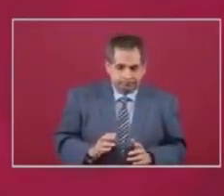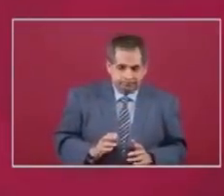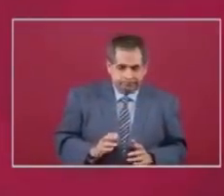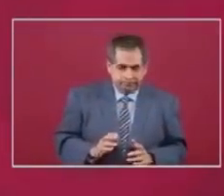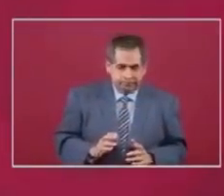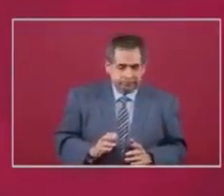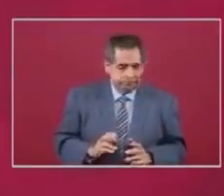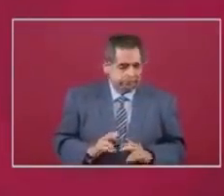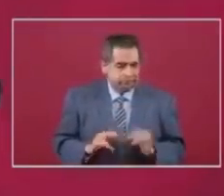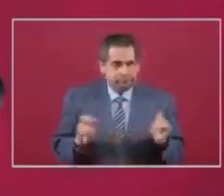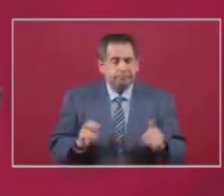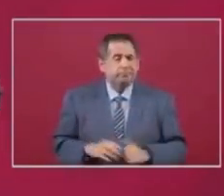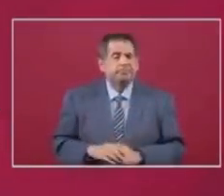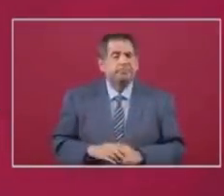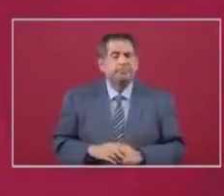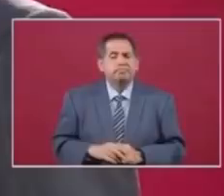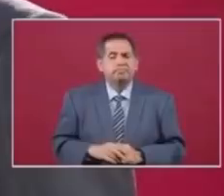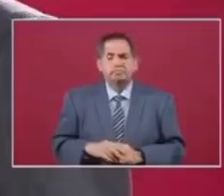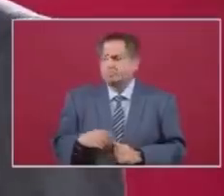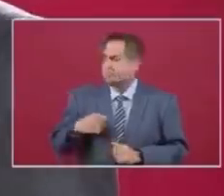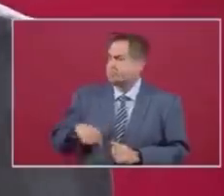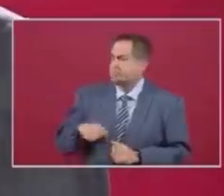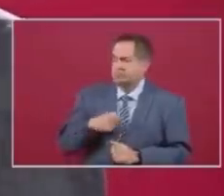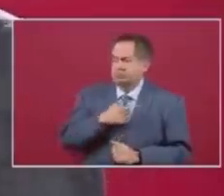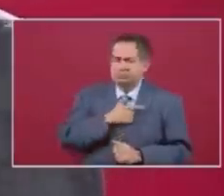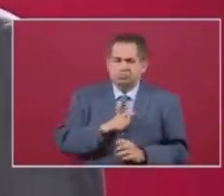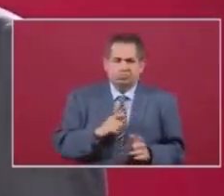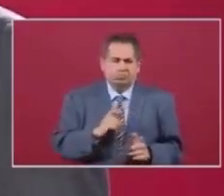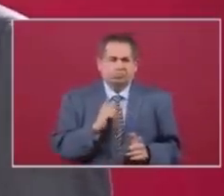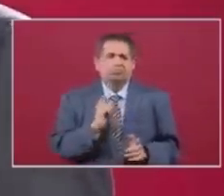a nadie nos gusta